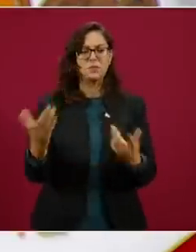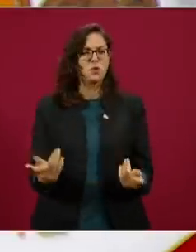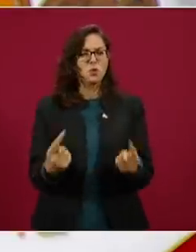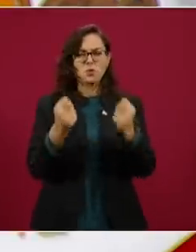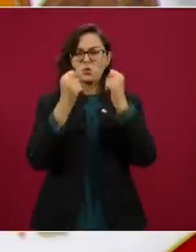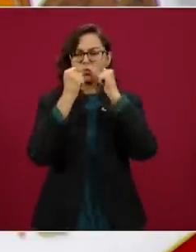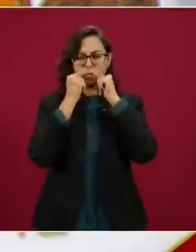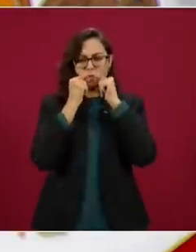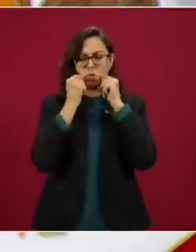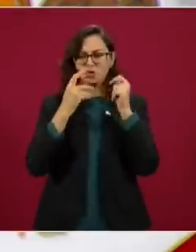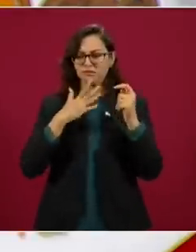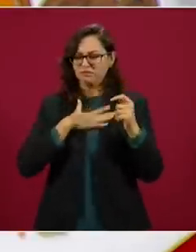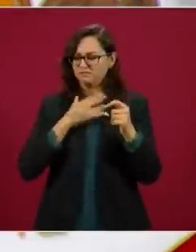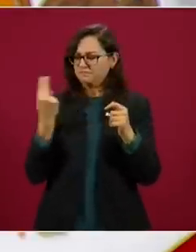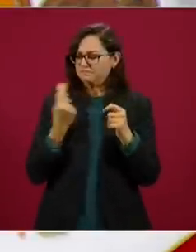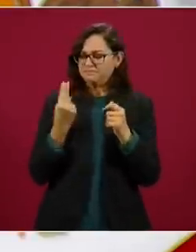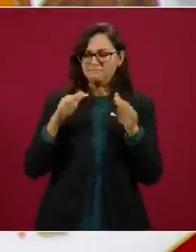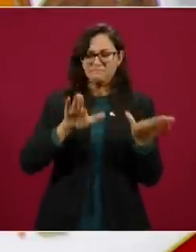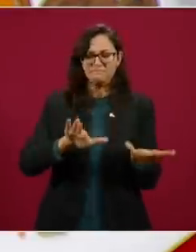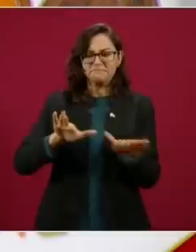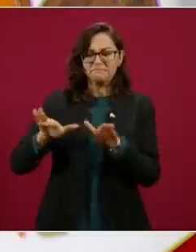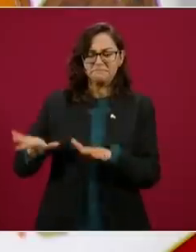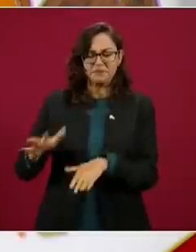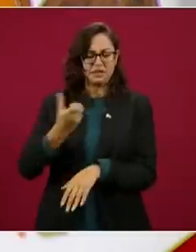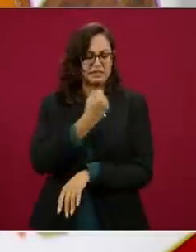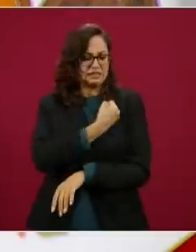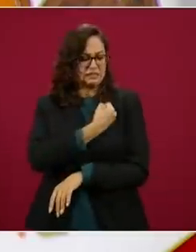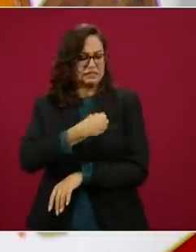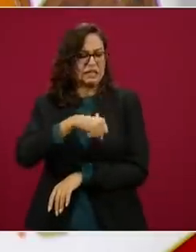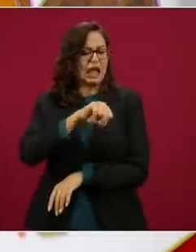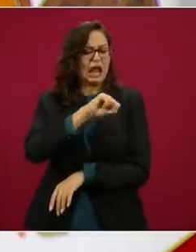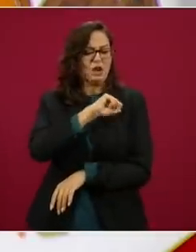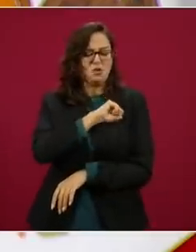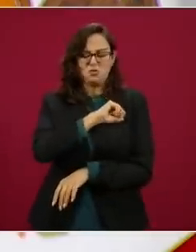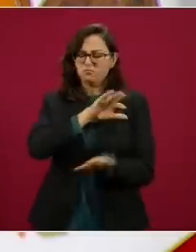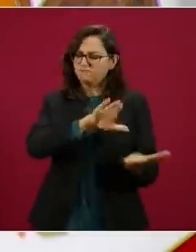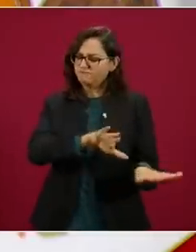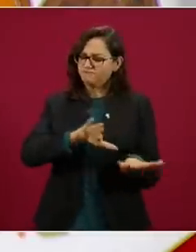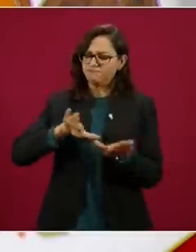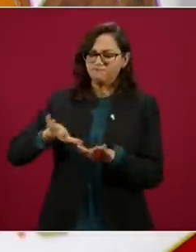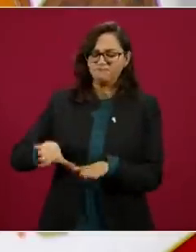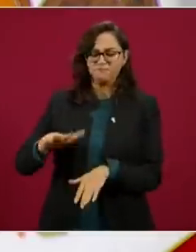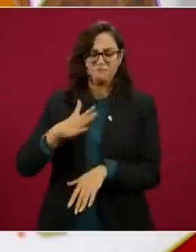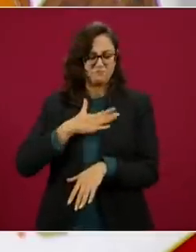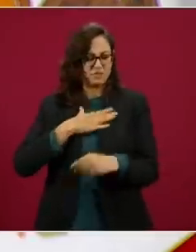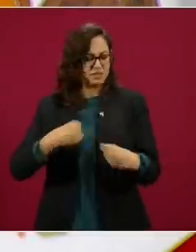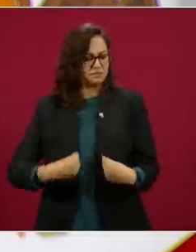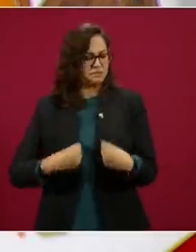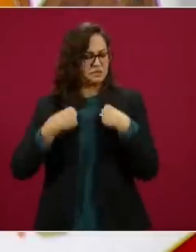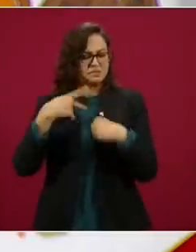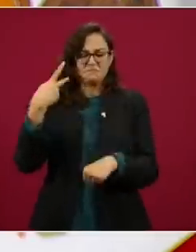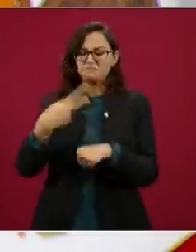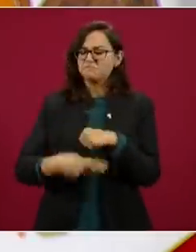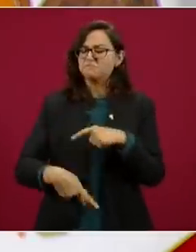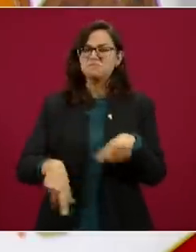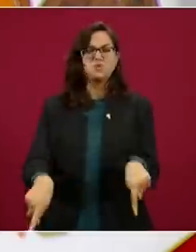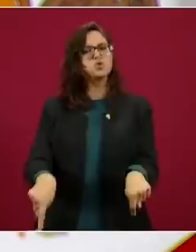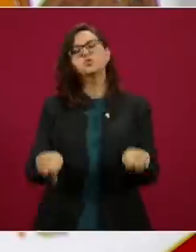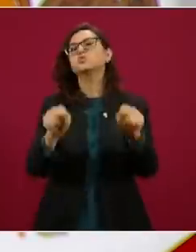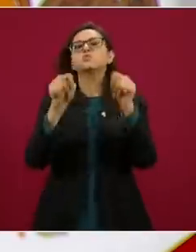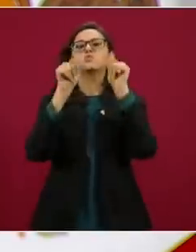aún a costa de su propia salud y arriesgando su vida derrocharon